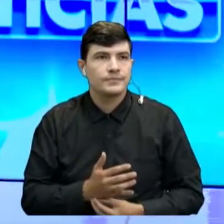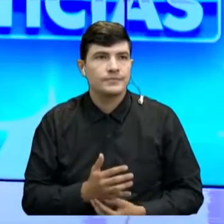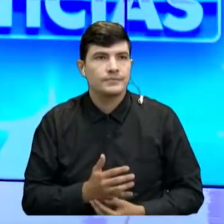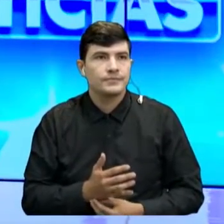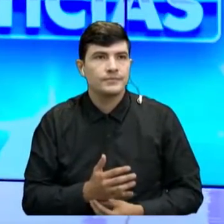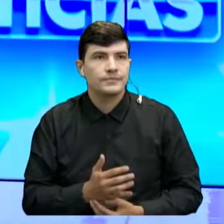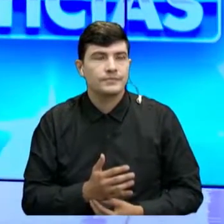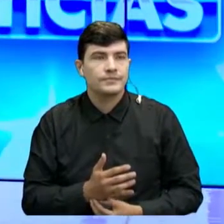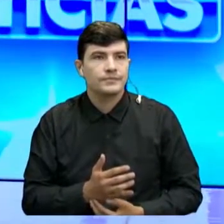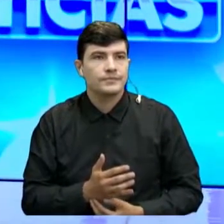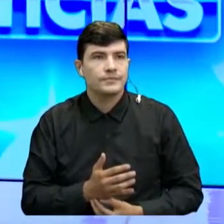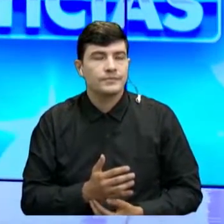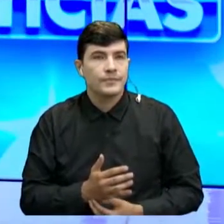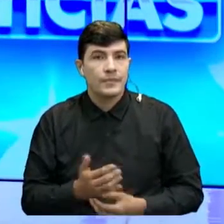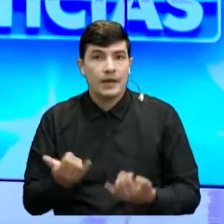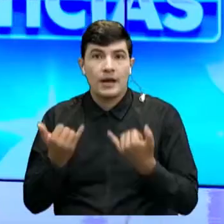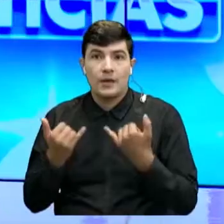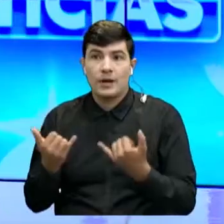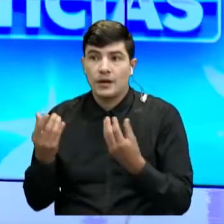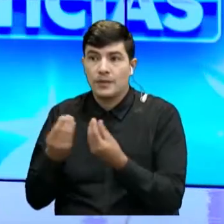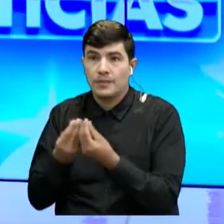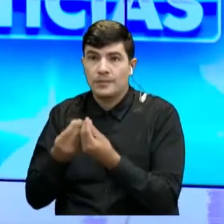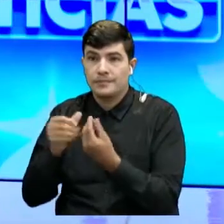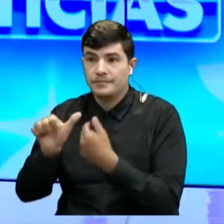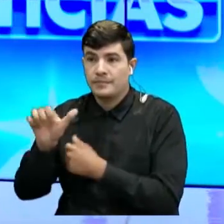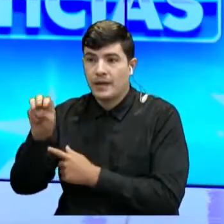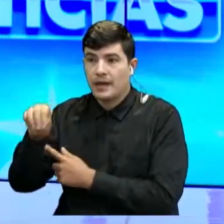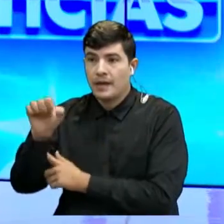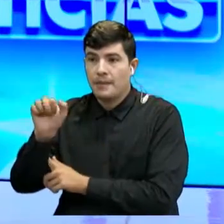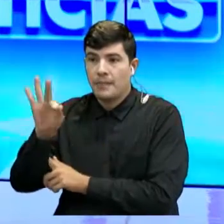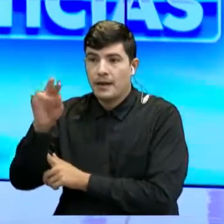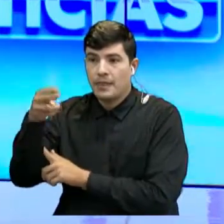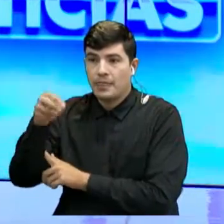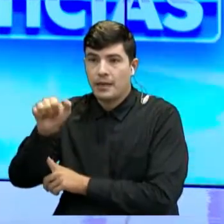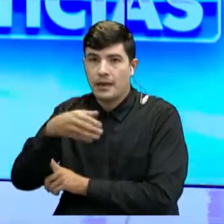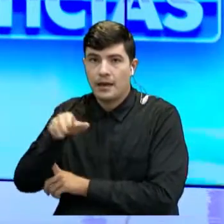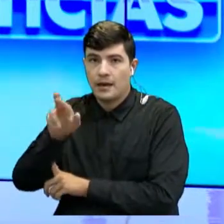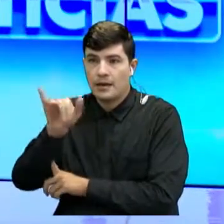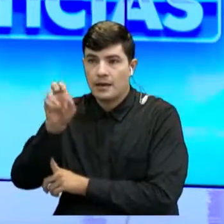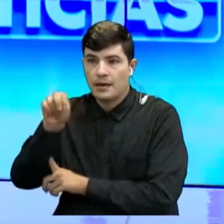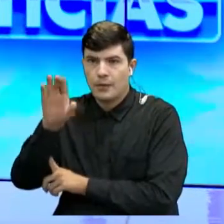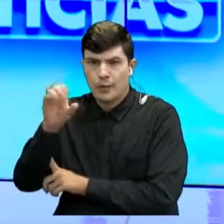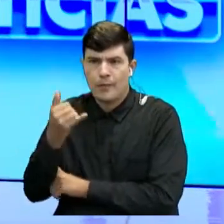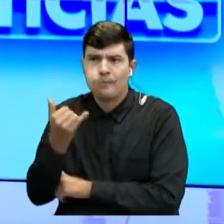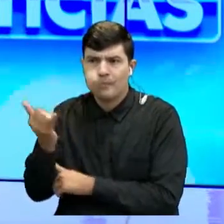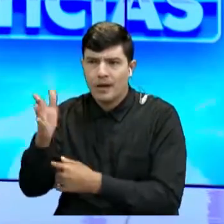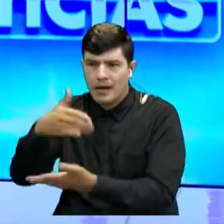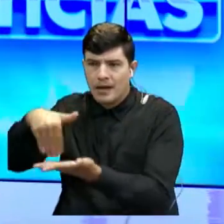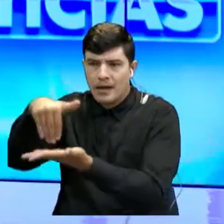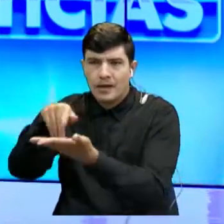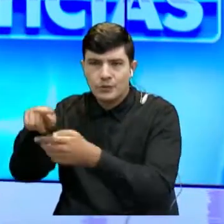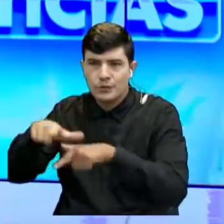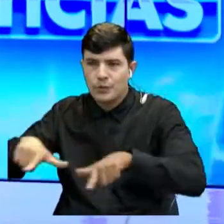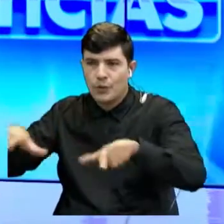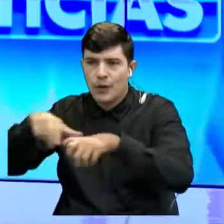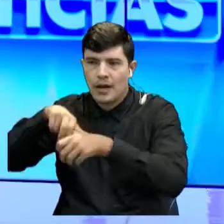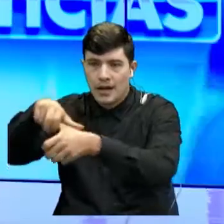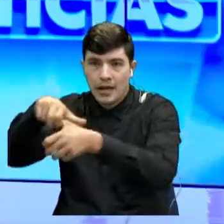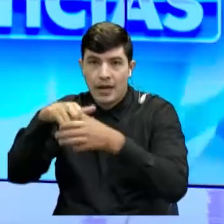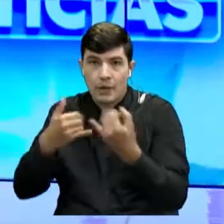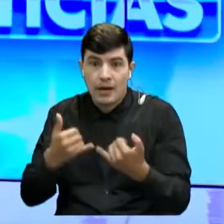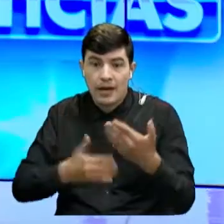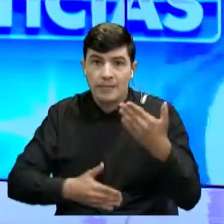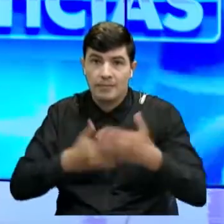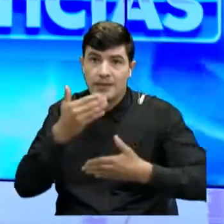esta hora contacto con Marta Rincón, quien se encuentra en la terminal de transporte de Bucaramanga para saber cuáles son esas recomendaciones para los viajeros. Marta, buenas